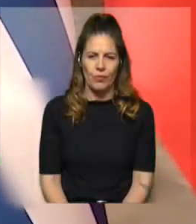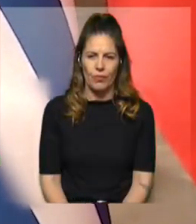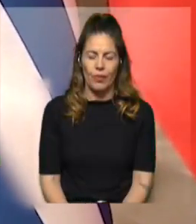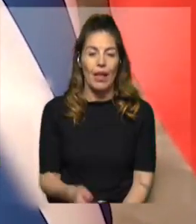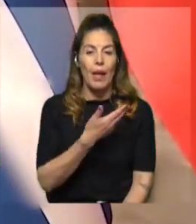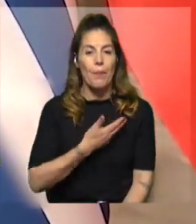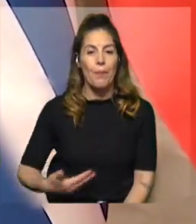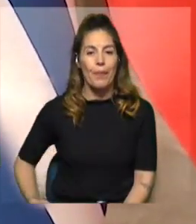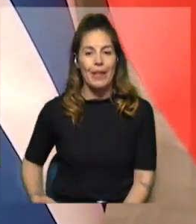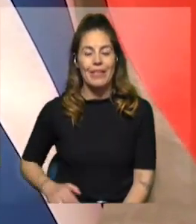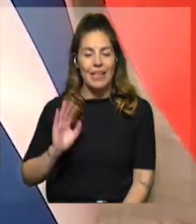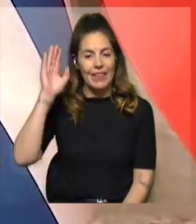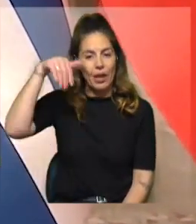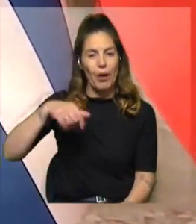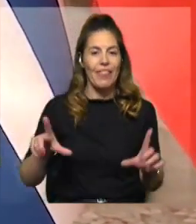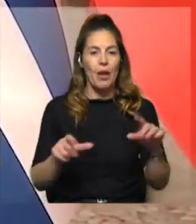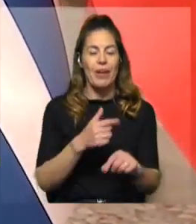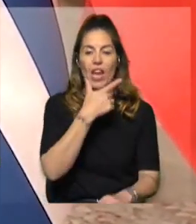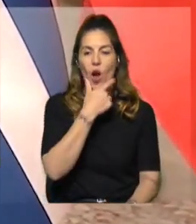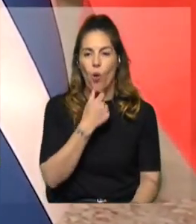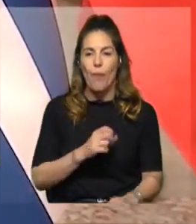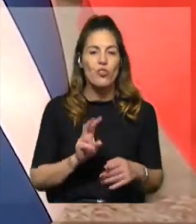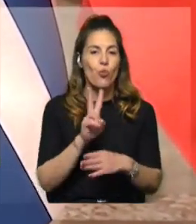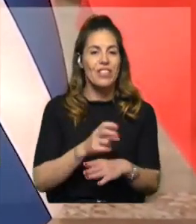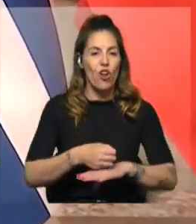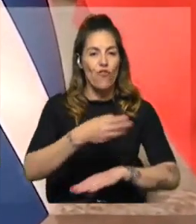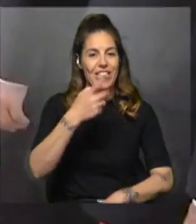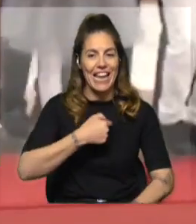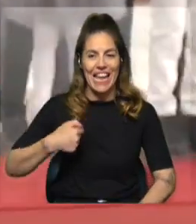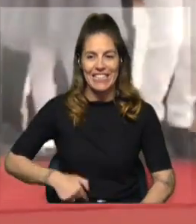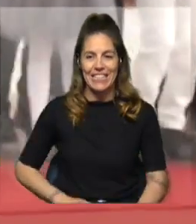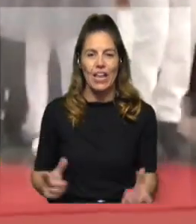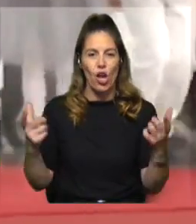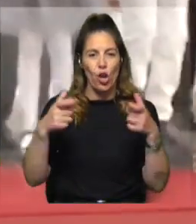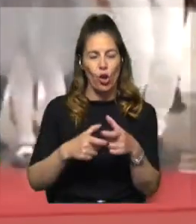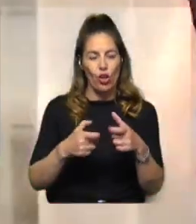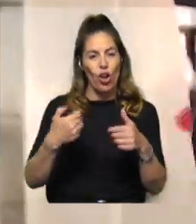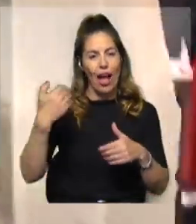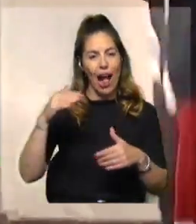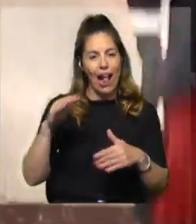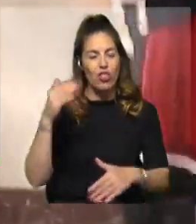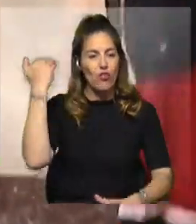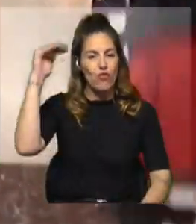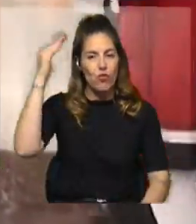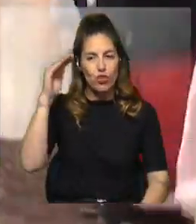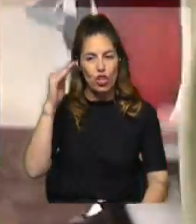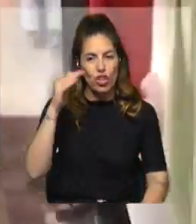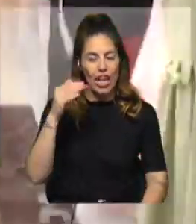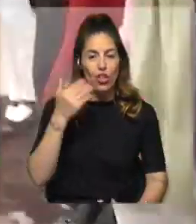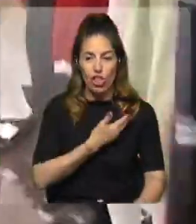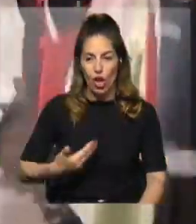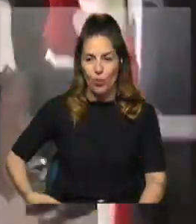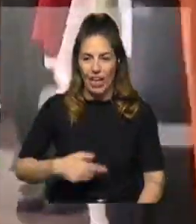El presidente de la República culmina este jueves su visita oficial a China con reuniones con altos funcionarios del gobierno asiático. En este